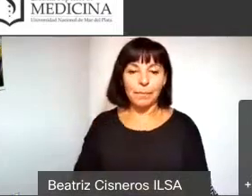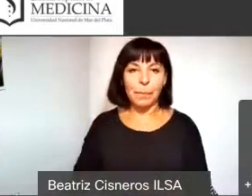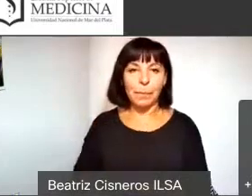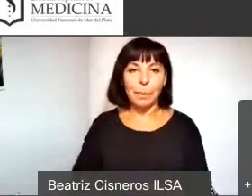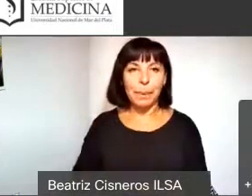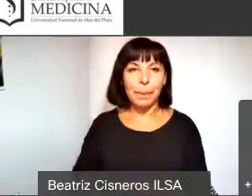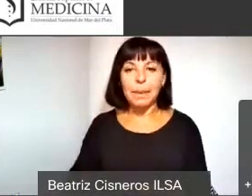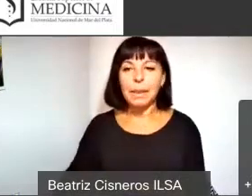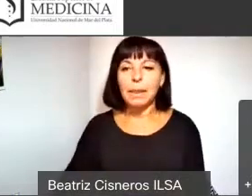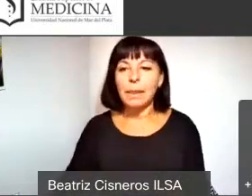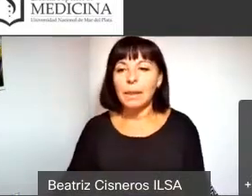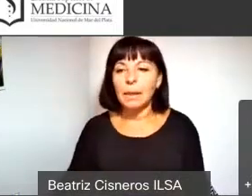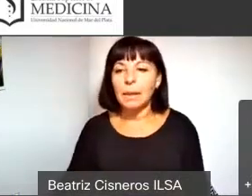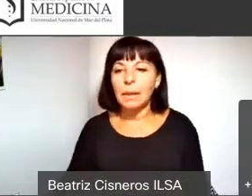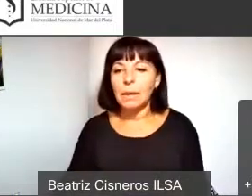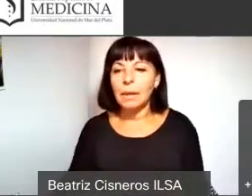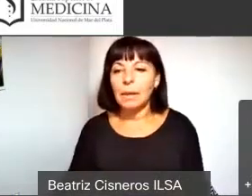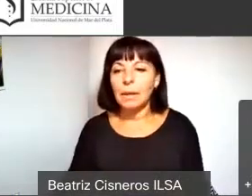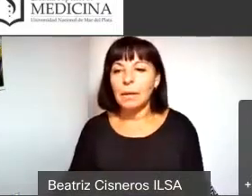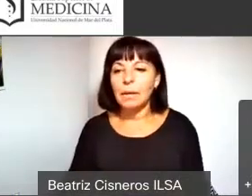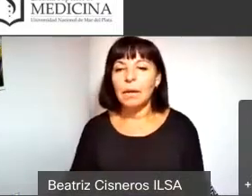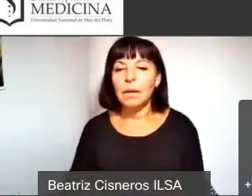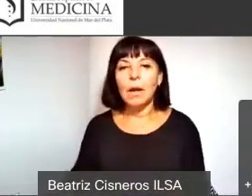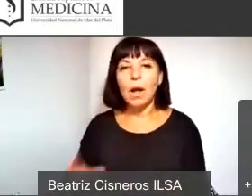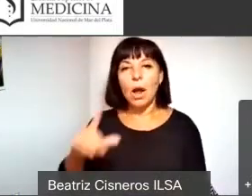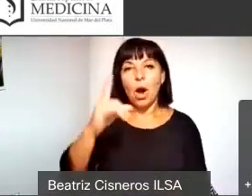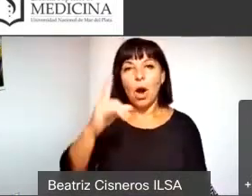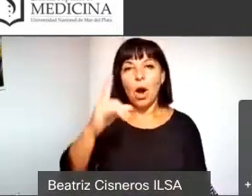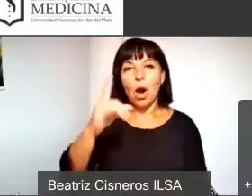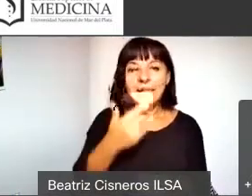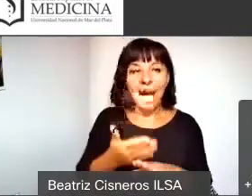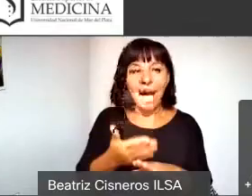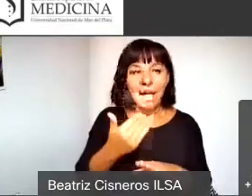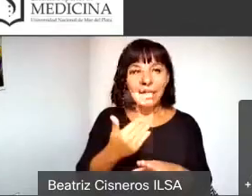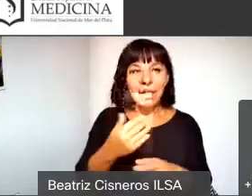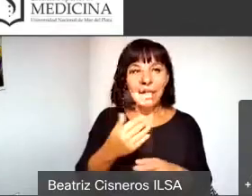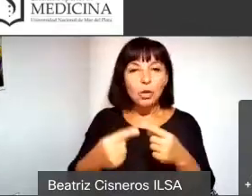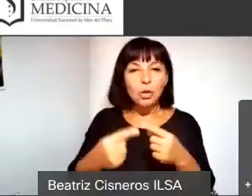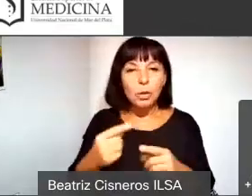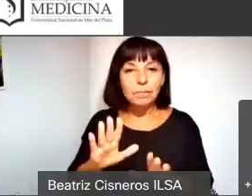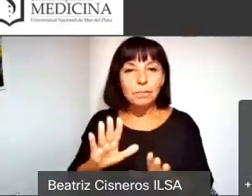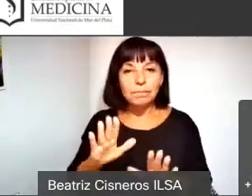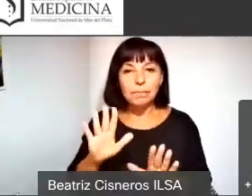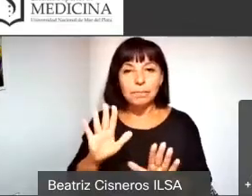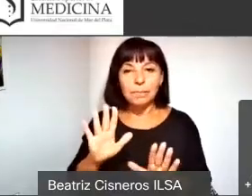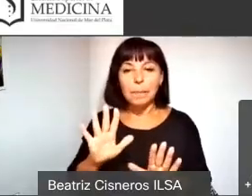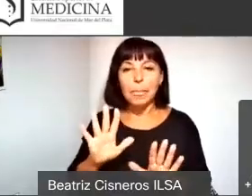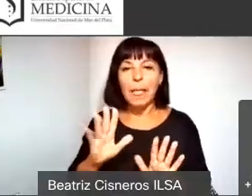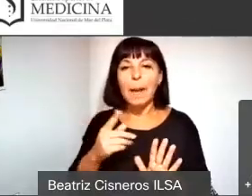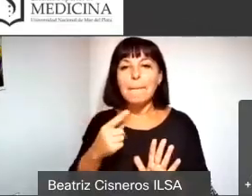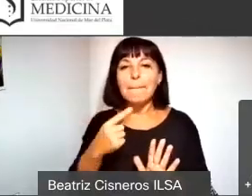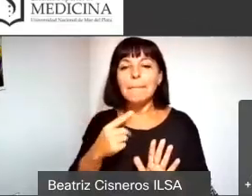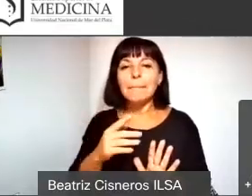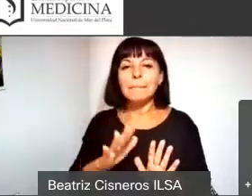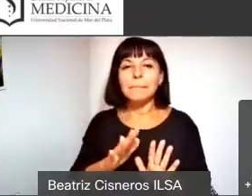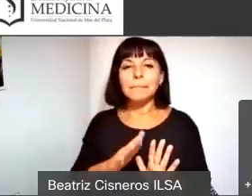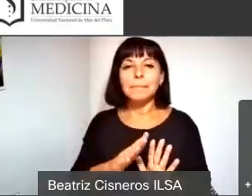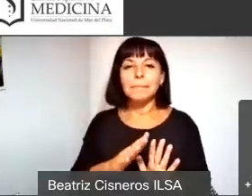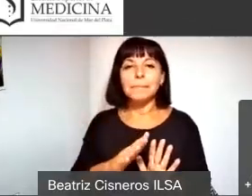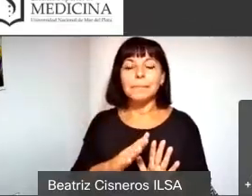Lucas, Aparecieron antes de nuevamente que los sigas, raíces. perdóname, Sí, no sé si me escuchas. Sí, me sí, preguntan con si mucha todas las información, bacterias,